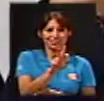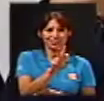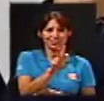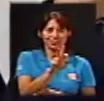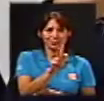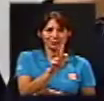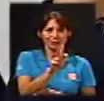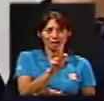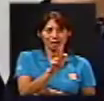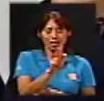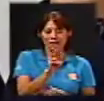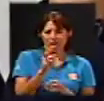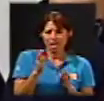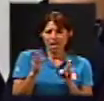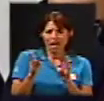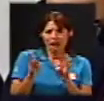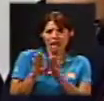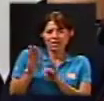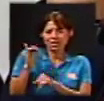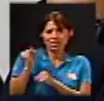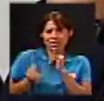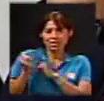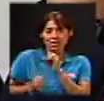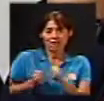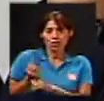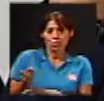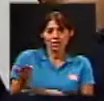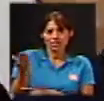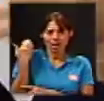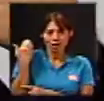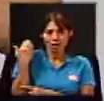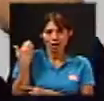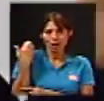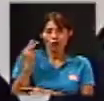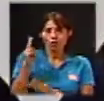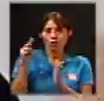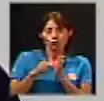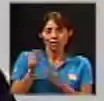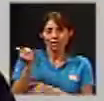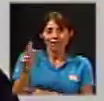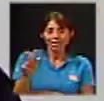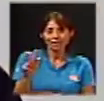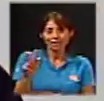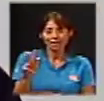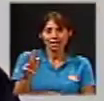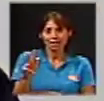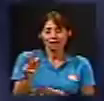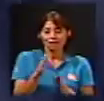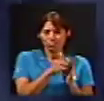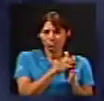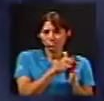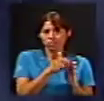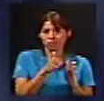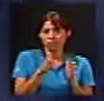el año, al cierre del año pasado, me refiero naturalmente a 2013,